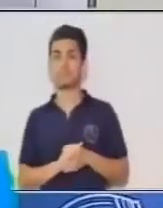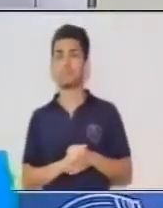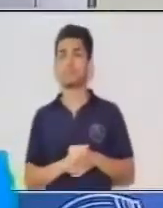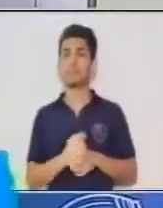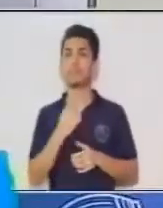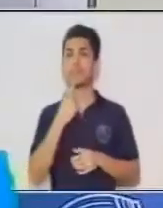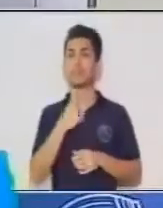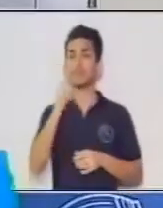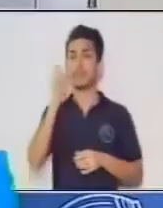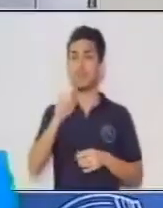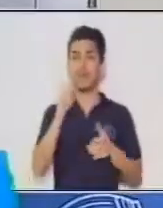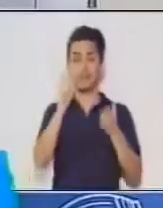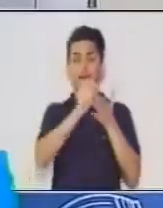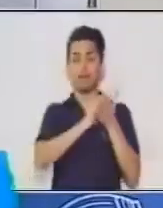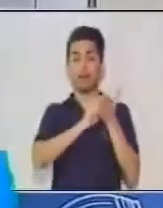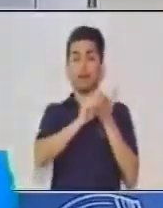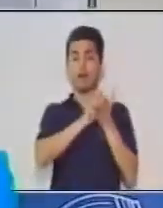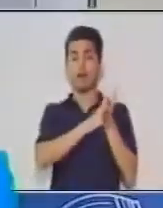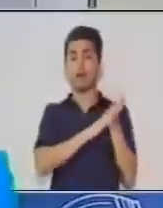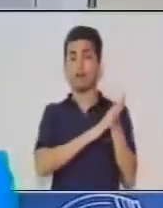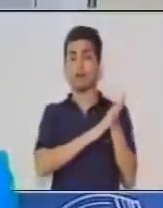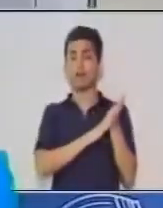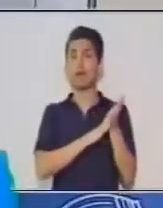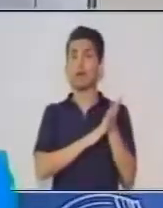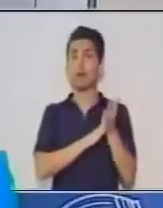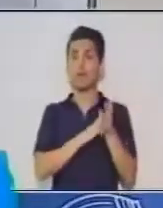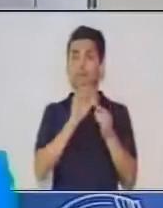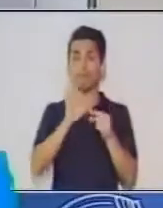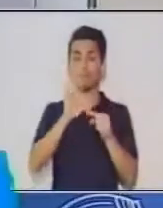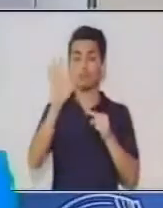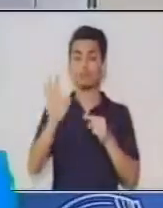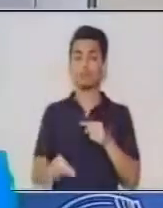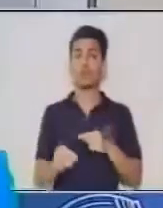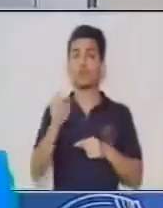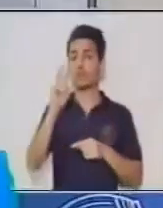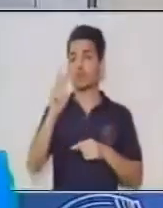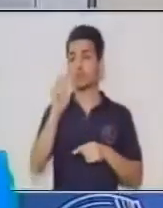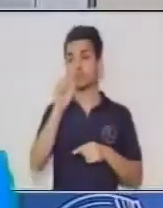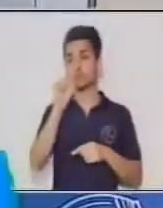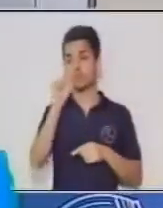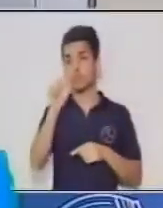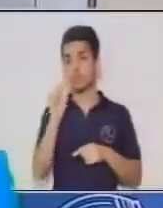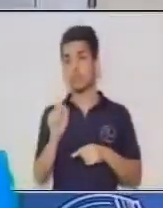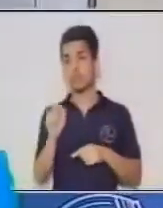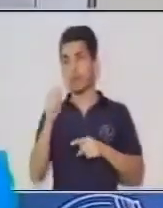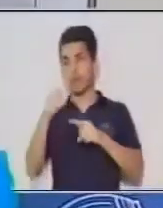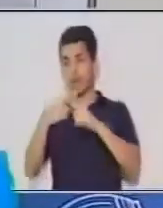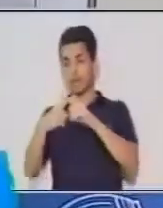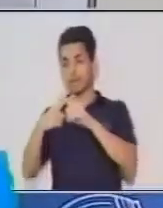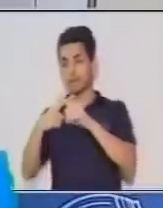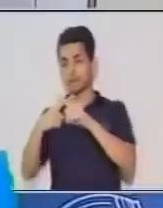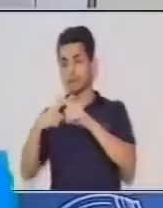piden graficar la función 2 dividido x más 1.